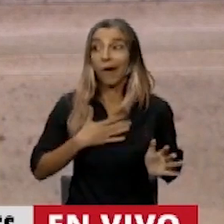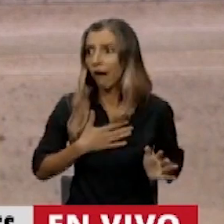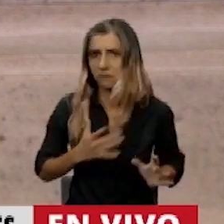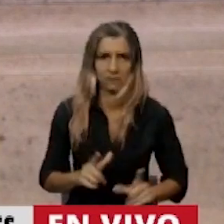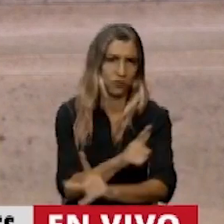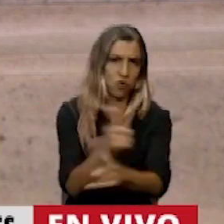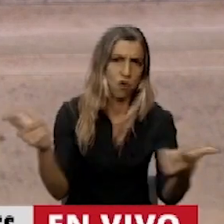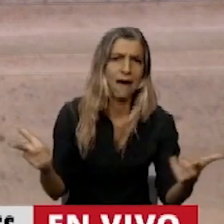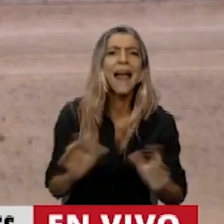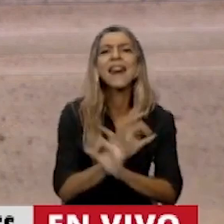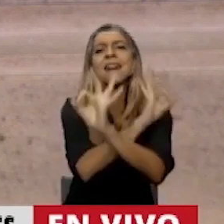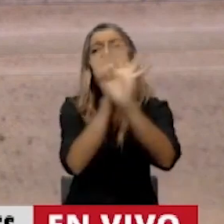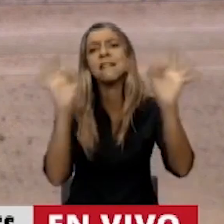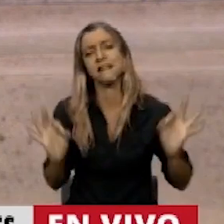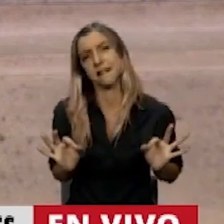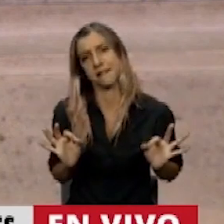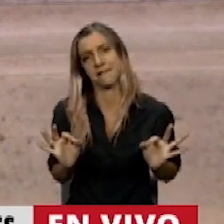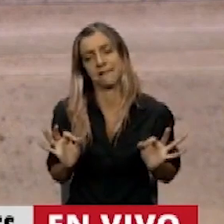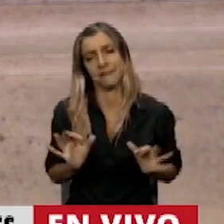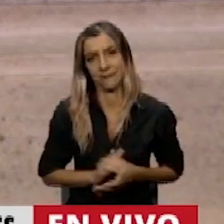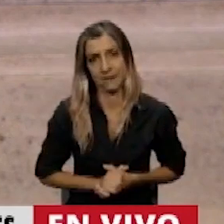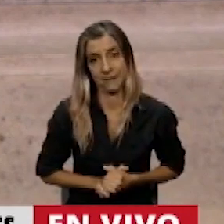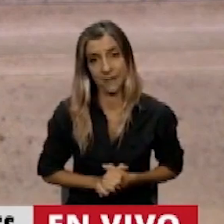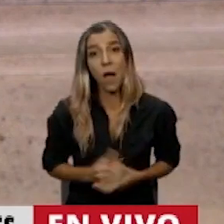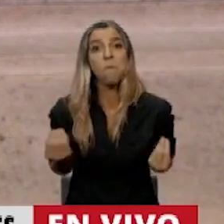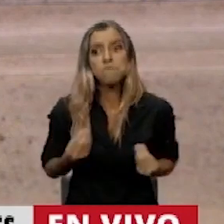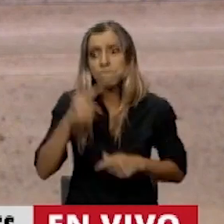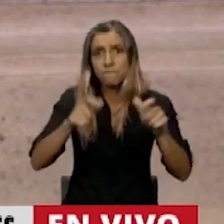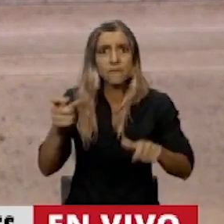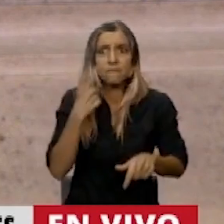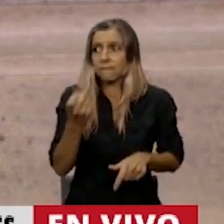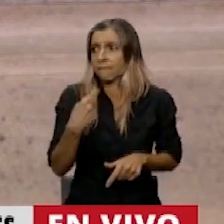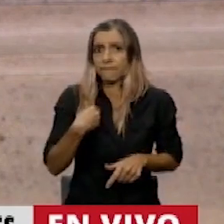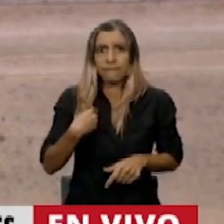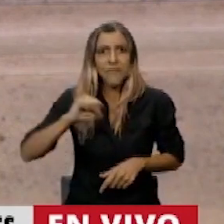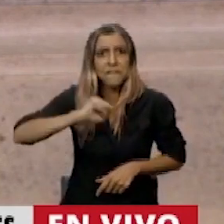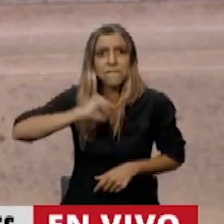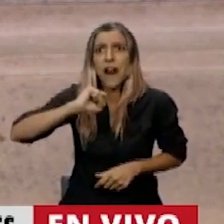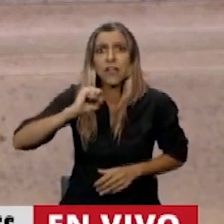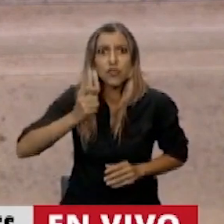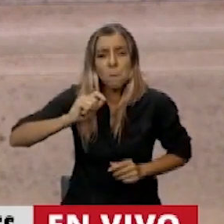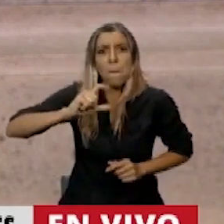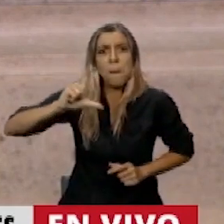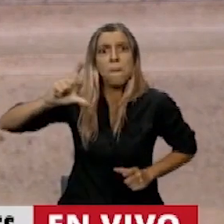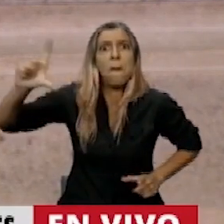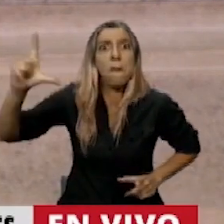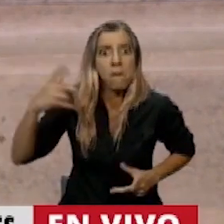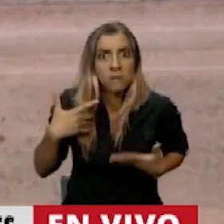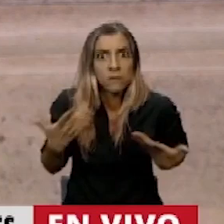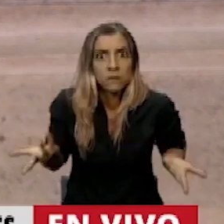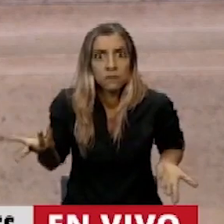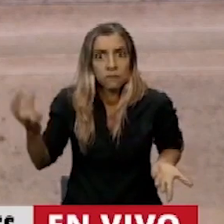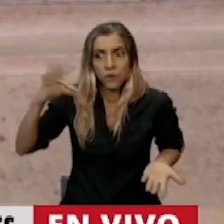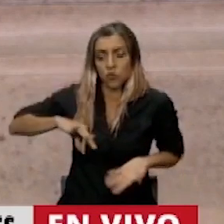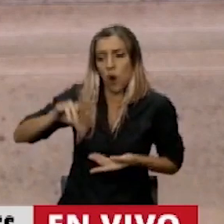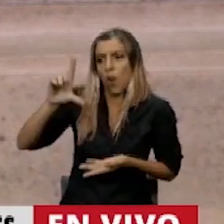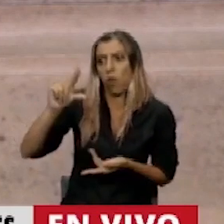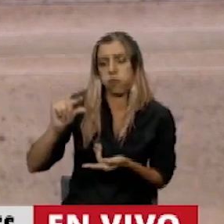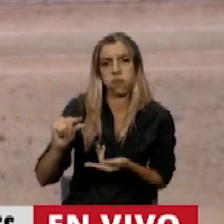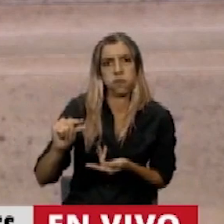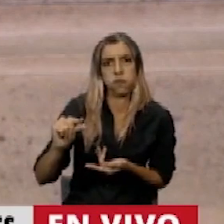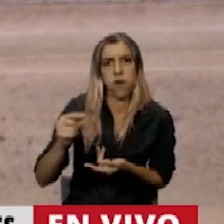dan cuenta que cada vez la inflación creciente les pulveriza el poder adquisitivo de los salarios y